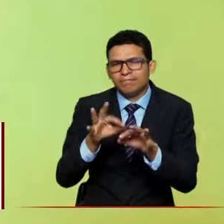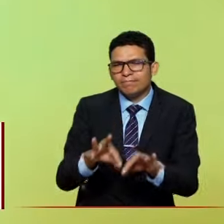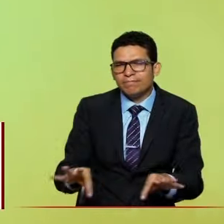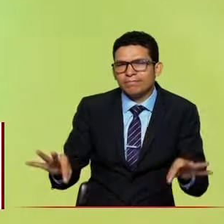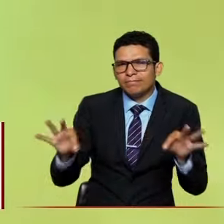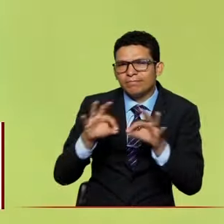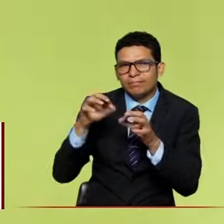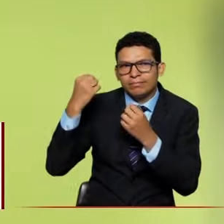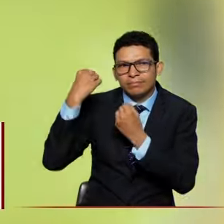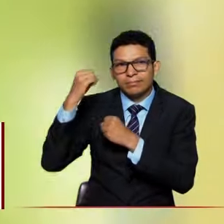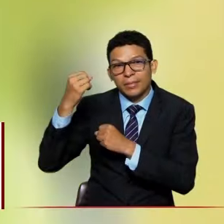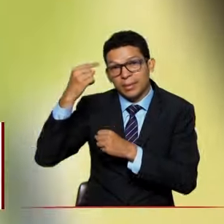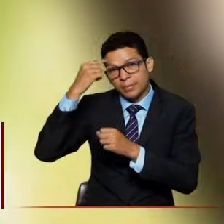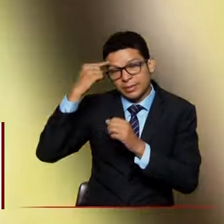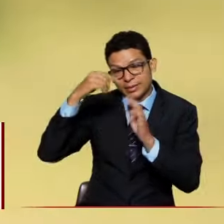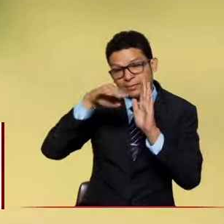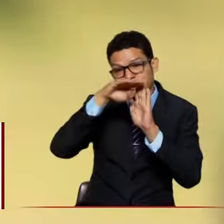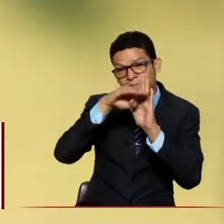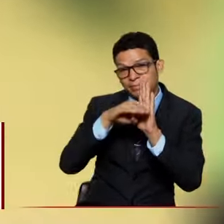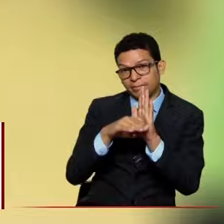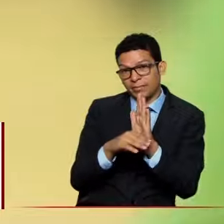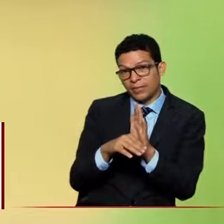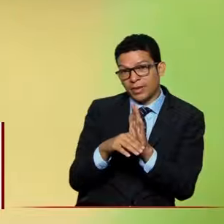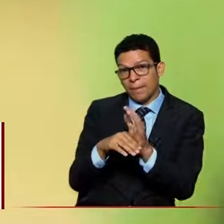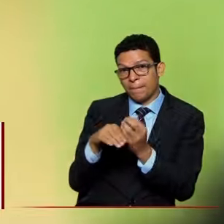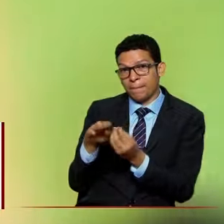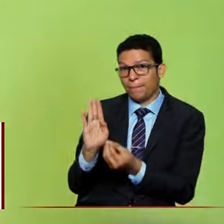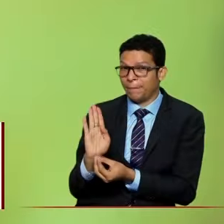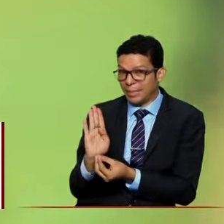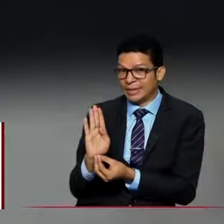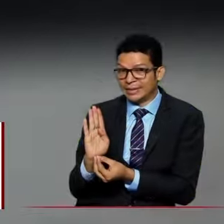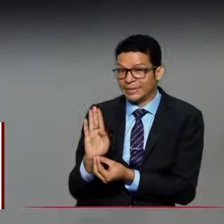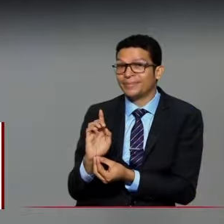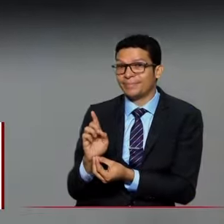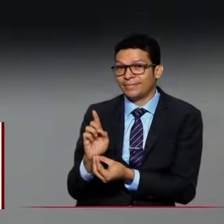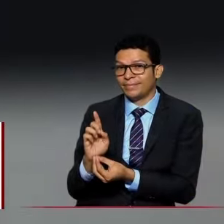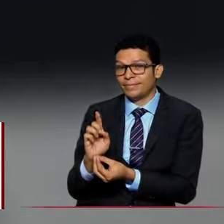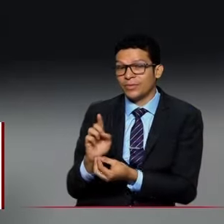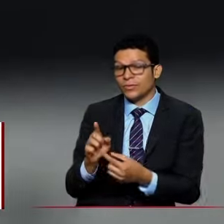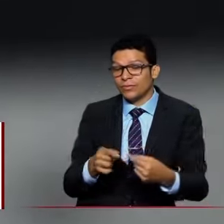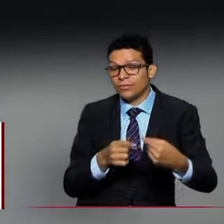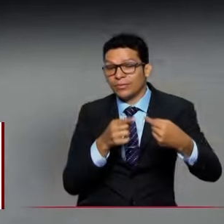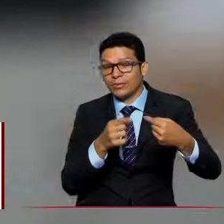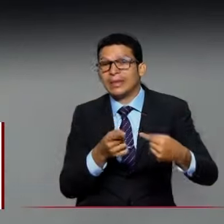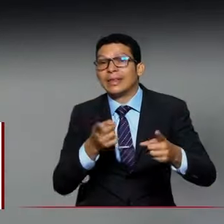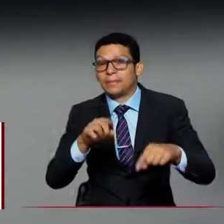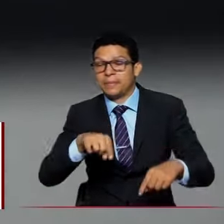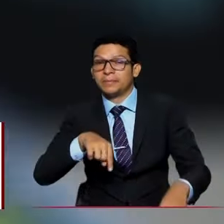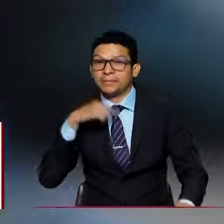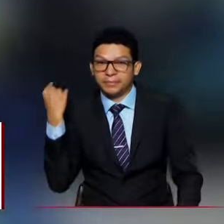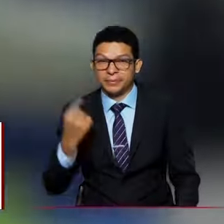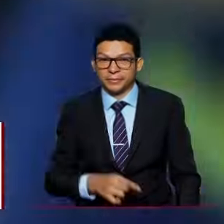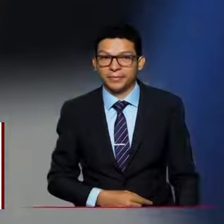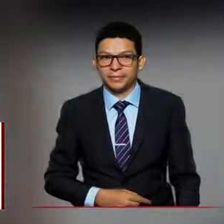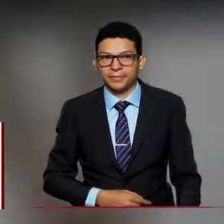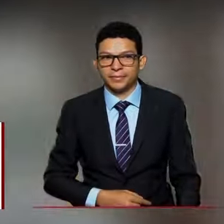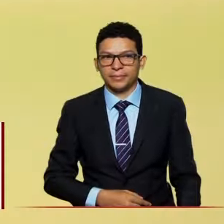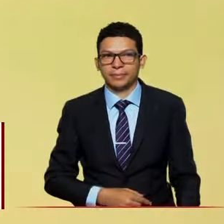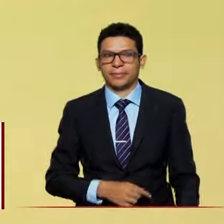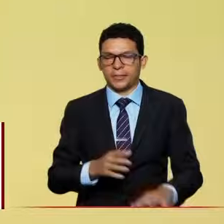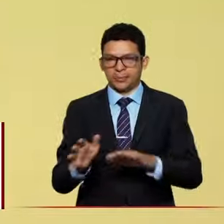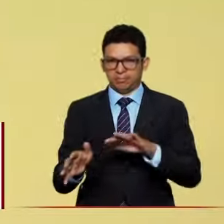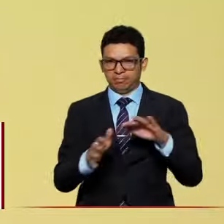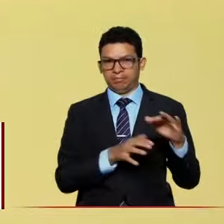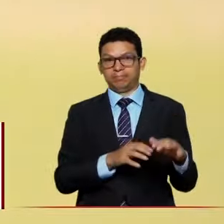triunfo pensando en la tabla del descenso ante un rival que también perdió en la primera jornada. Por otra parte,